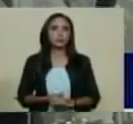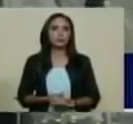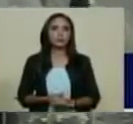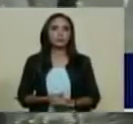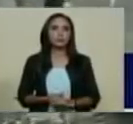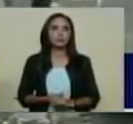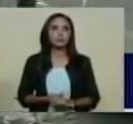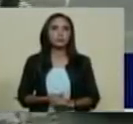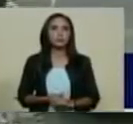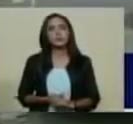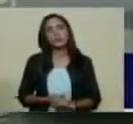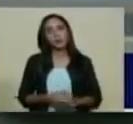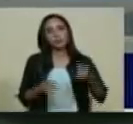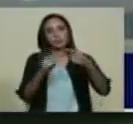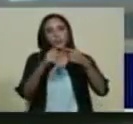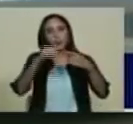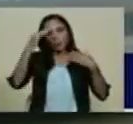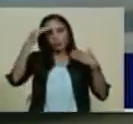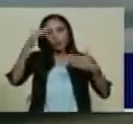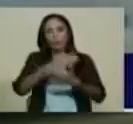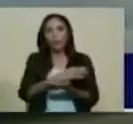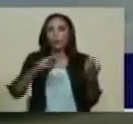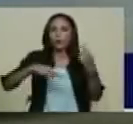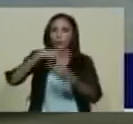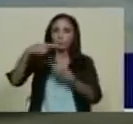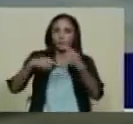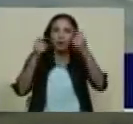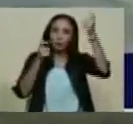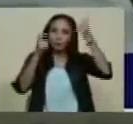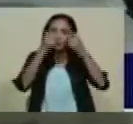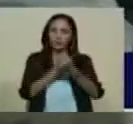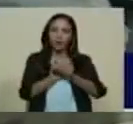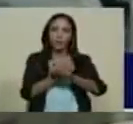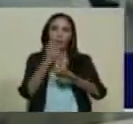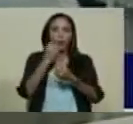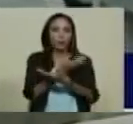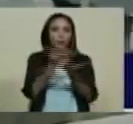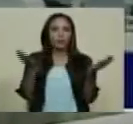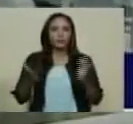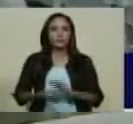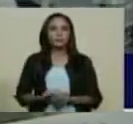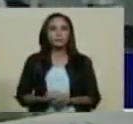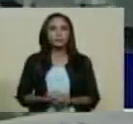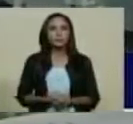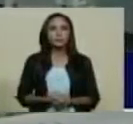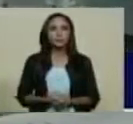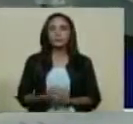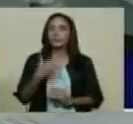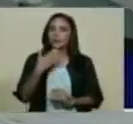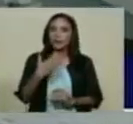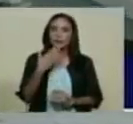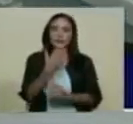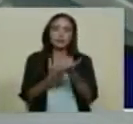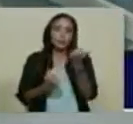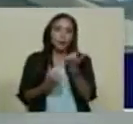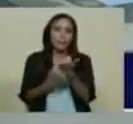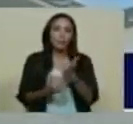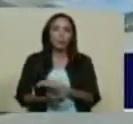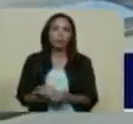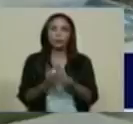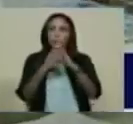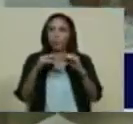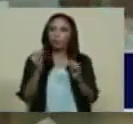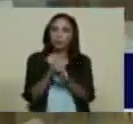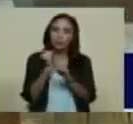un gran saludo revolucionario, chavista, y bueno, señor presidente, muy agradecido con toda esta gestión de